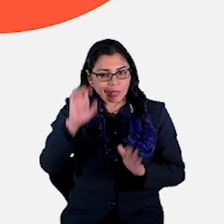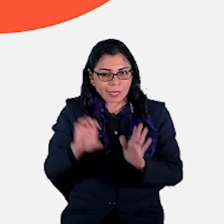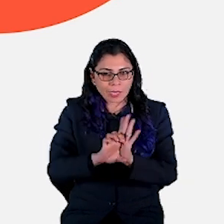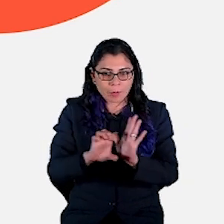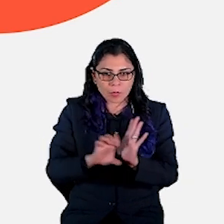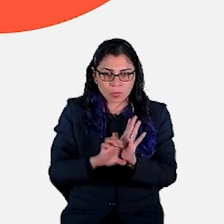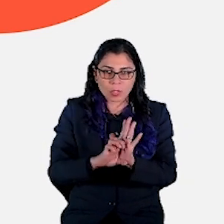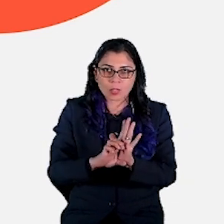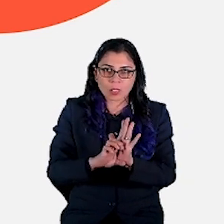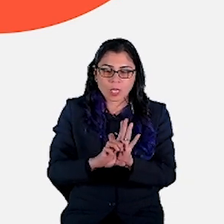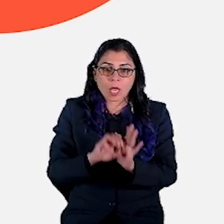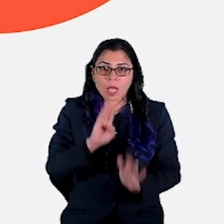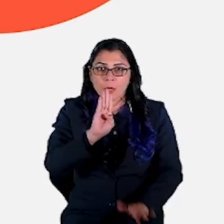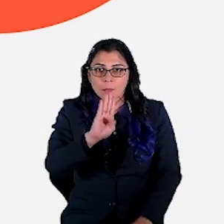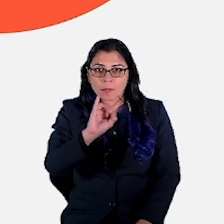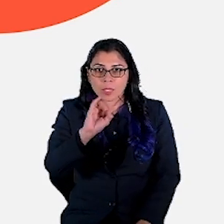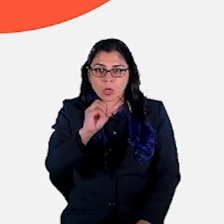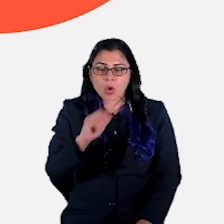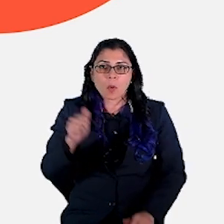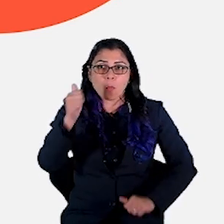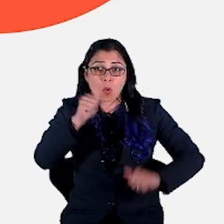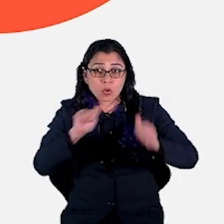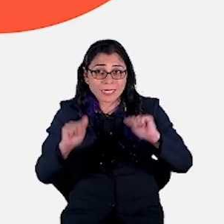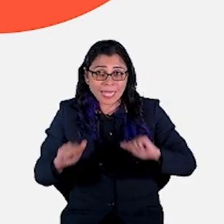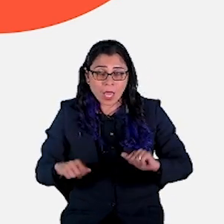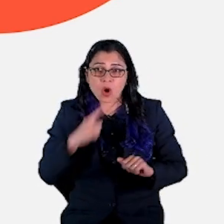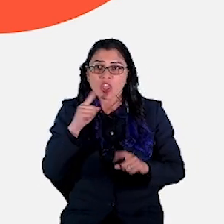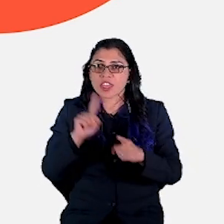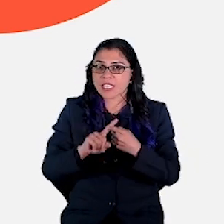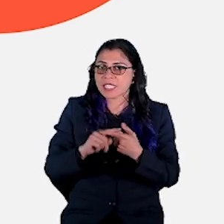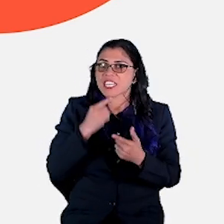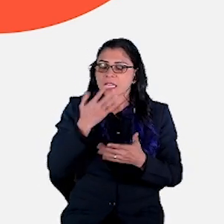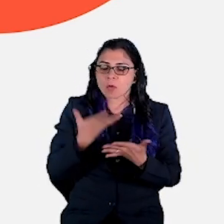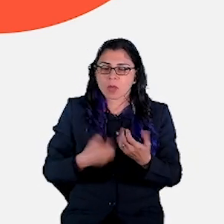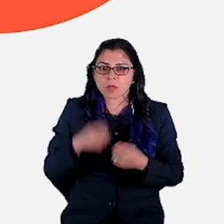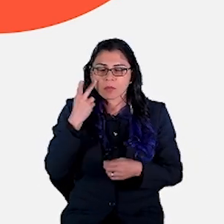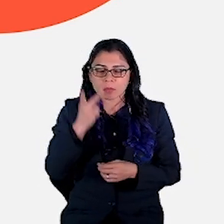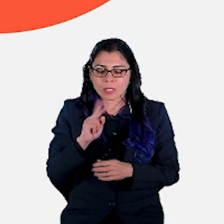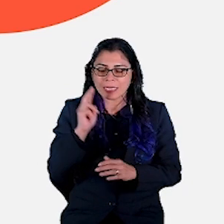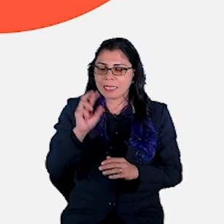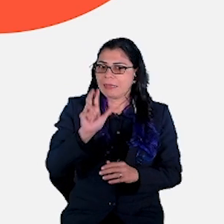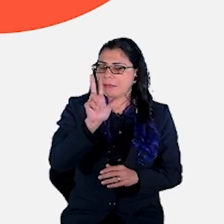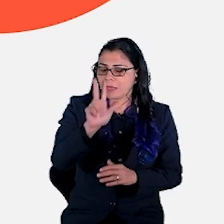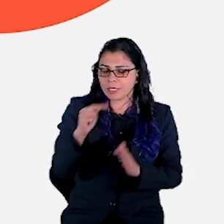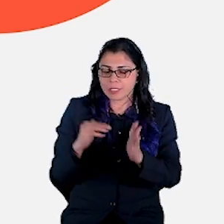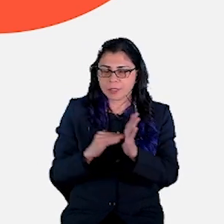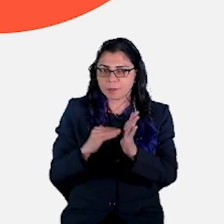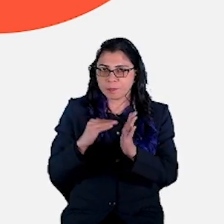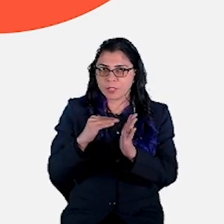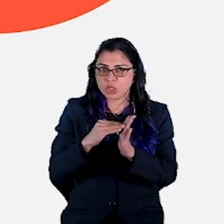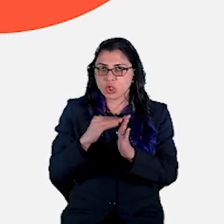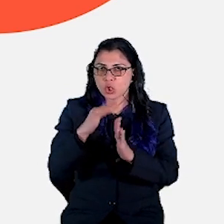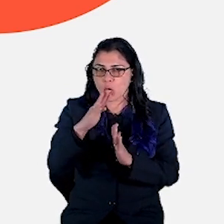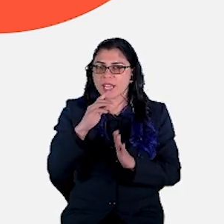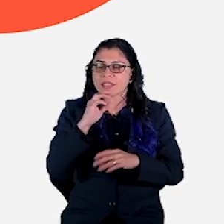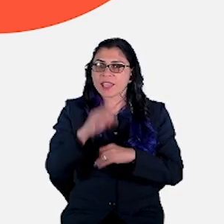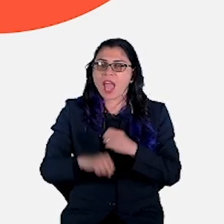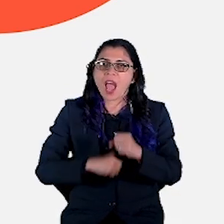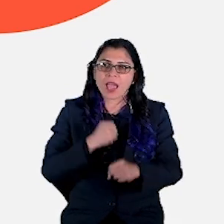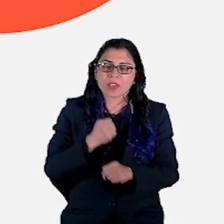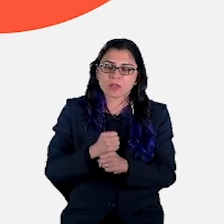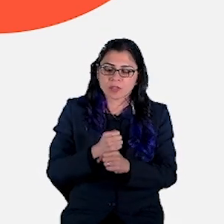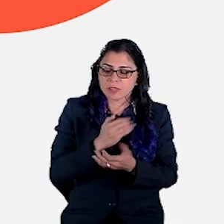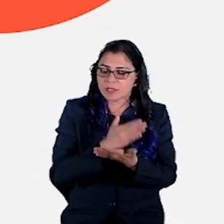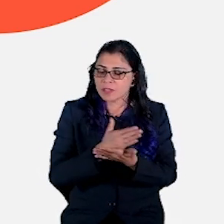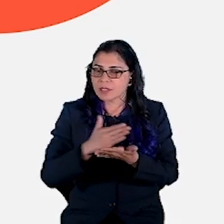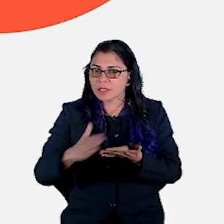biomuseo te habla de la importancia de cuando emerge el ismo de Panamá hace 3 millones de años separ eh